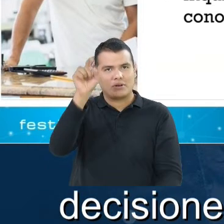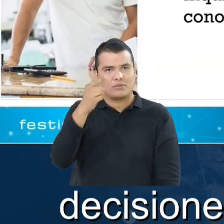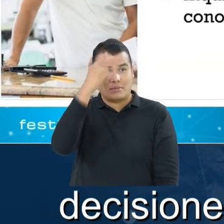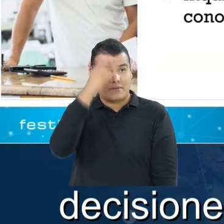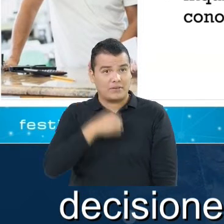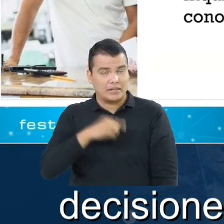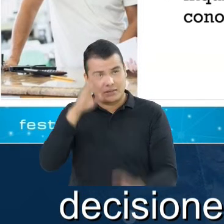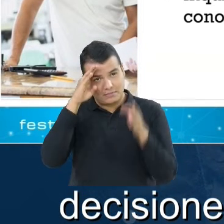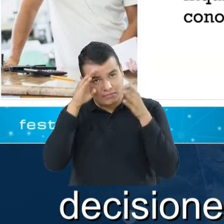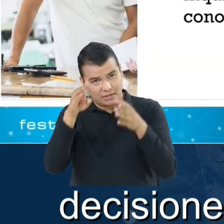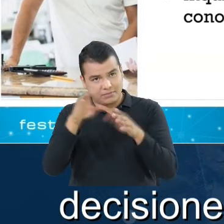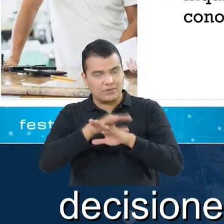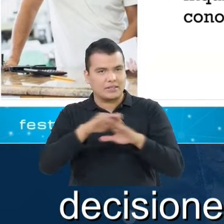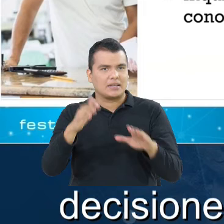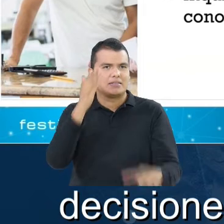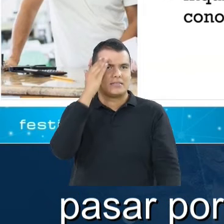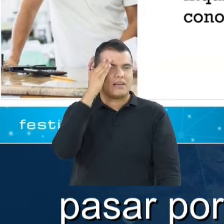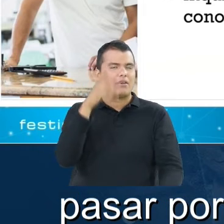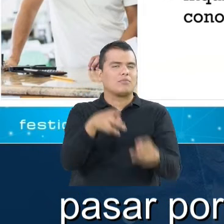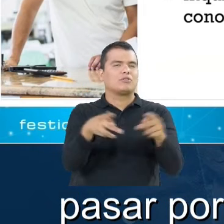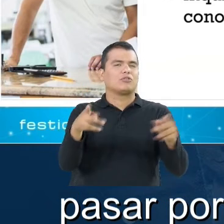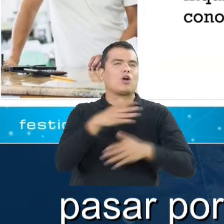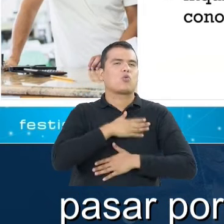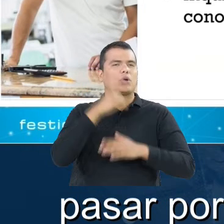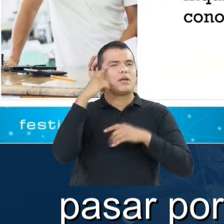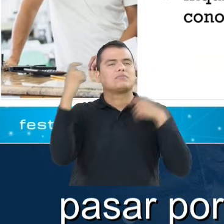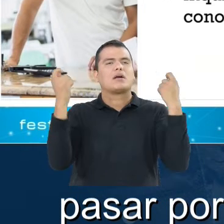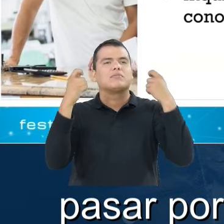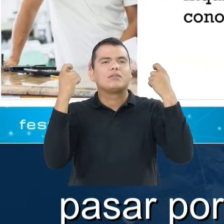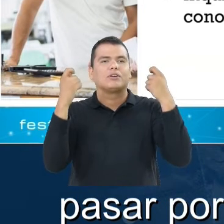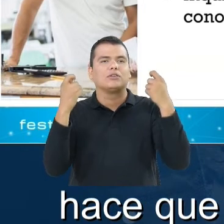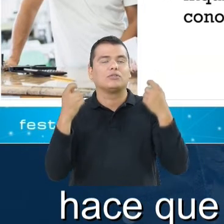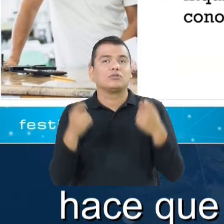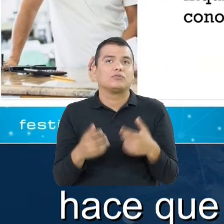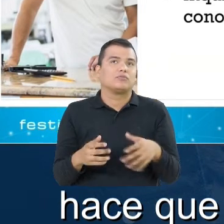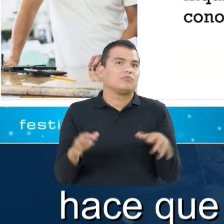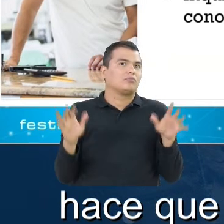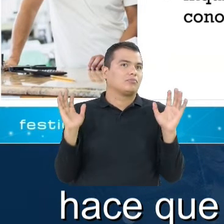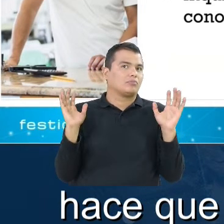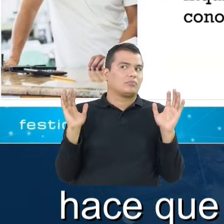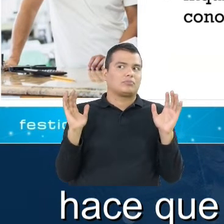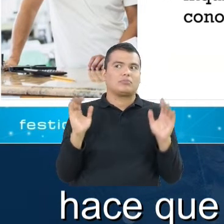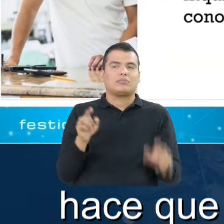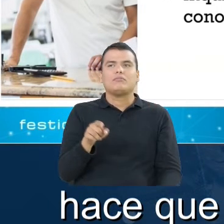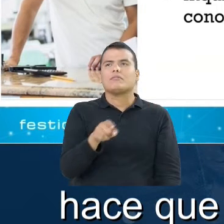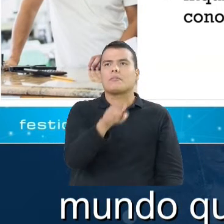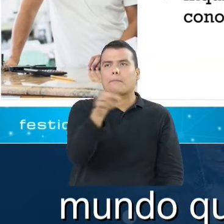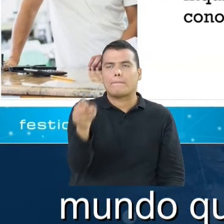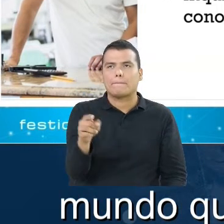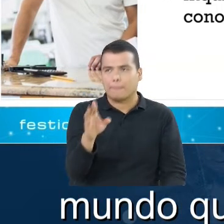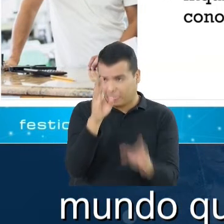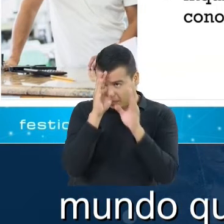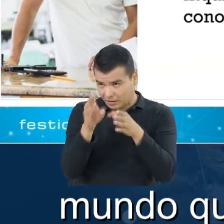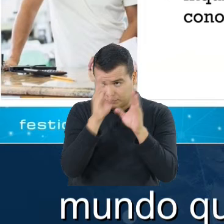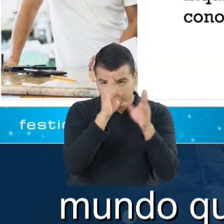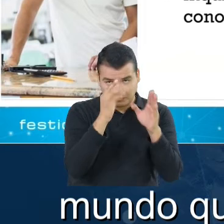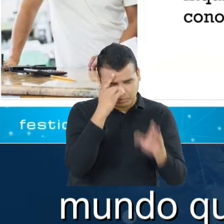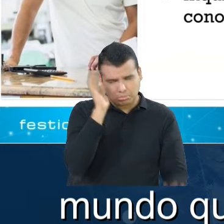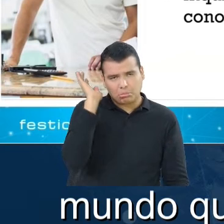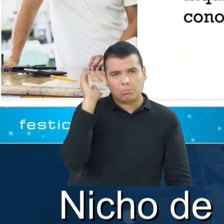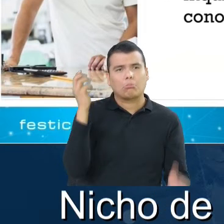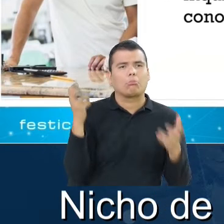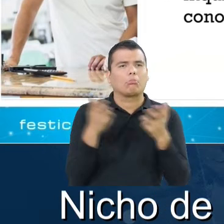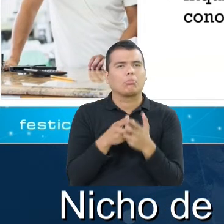hace que dejen de venderle a todo el mundo, que dejen de tratar de ocupar un nicho de mercado que no lo van a poder ocupar, no porque no sepan, no porque